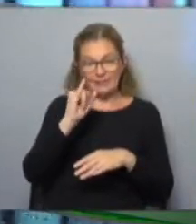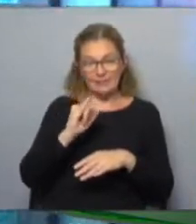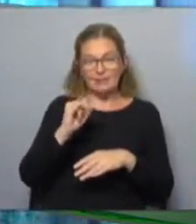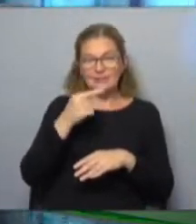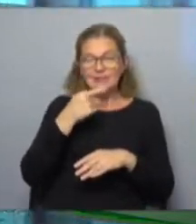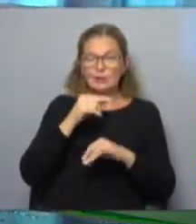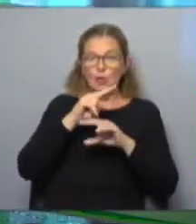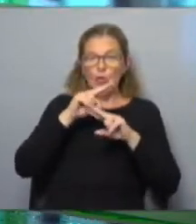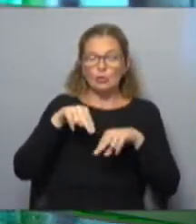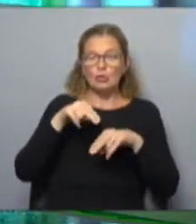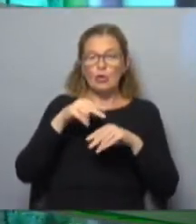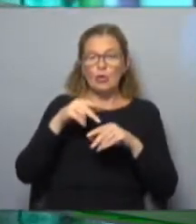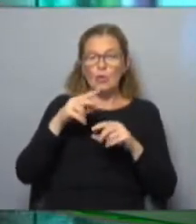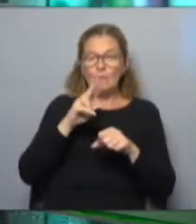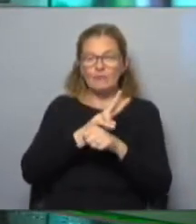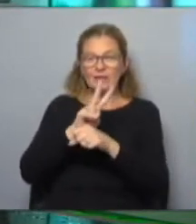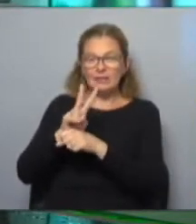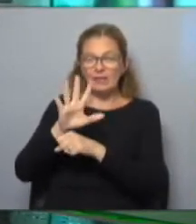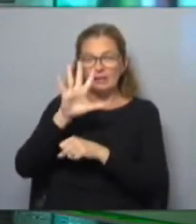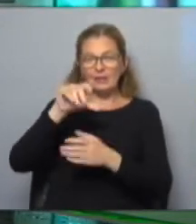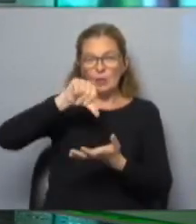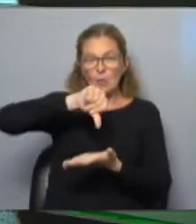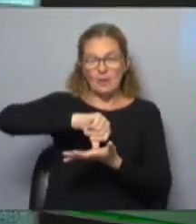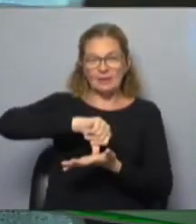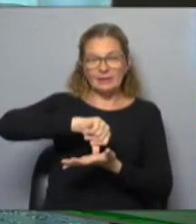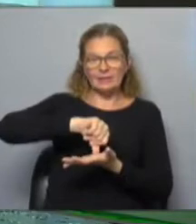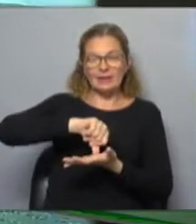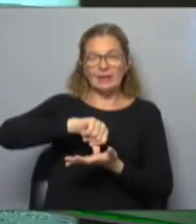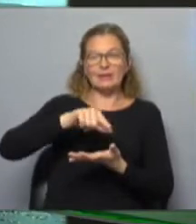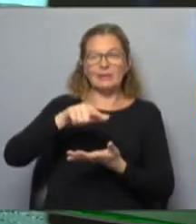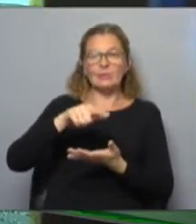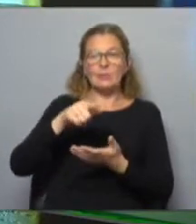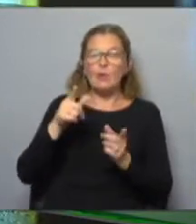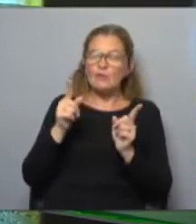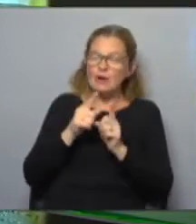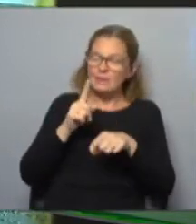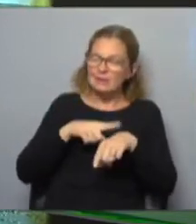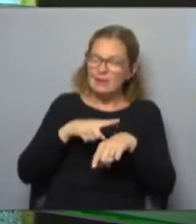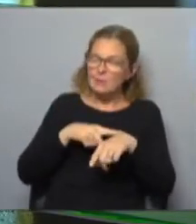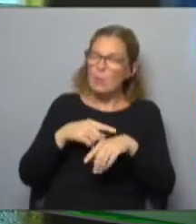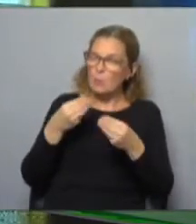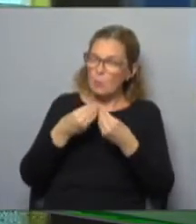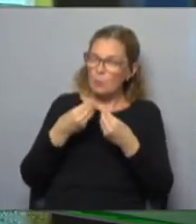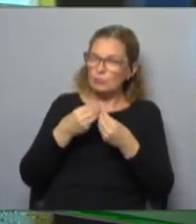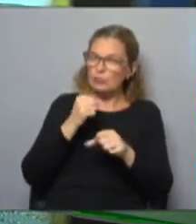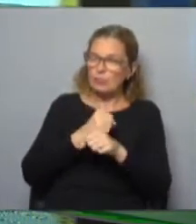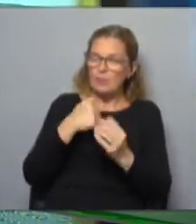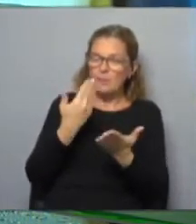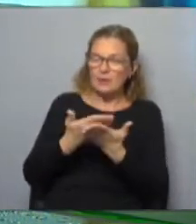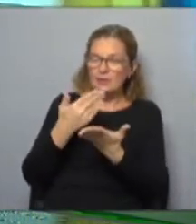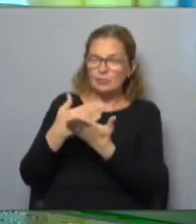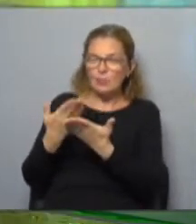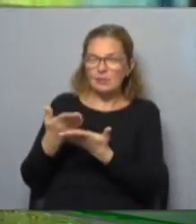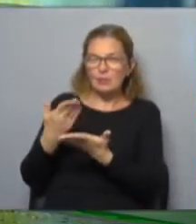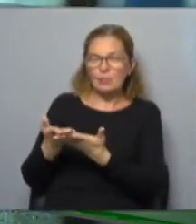concluyó una gira por cinco países de Centroamérica muy breve pero muy intensa donde estuvo planteando distintos